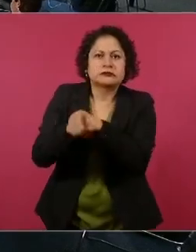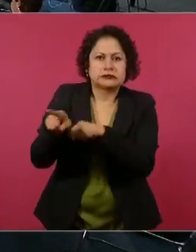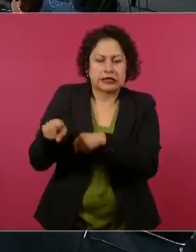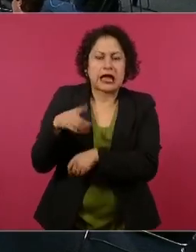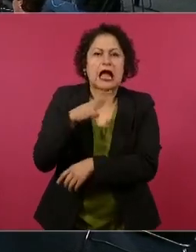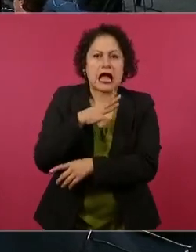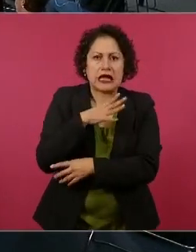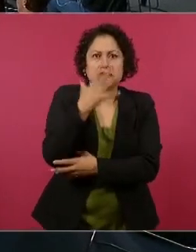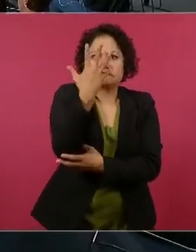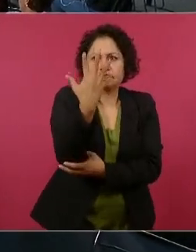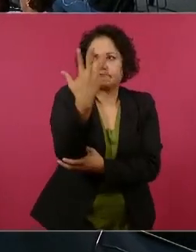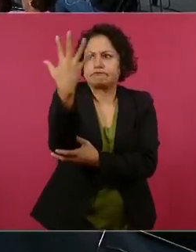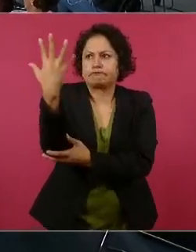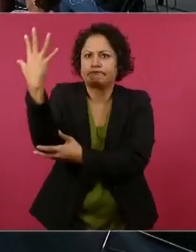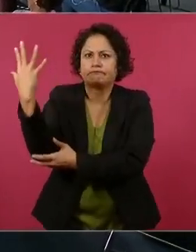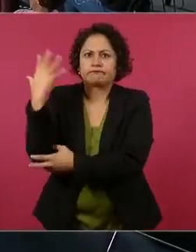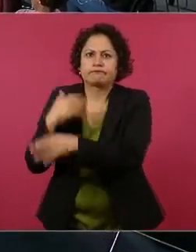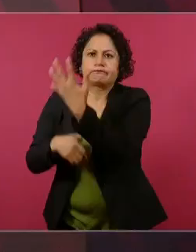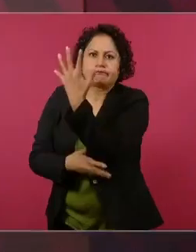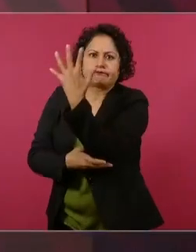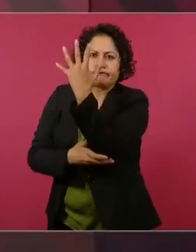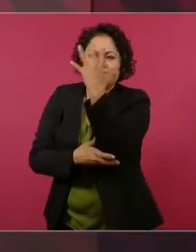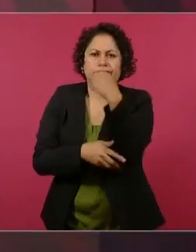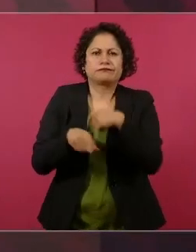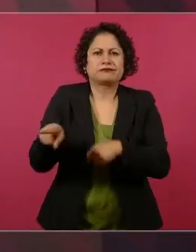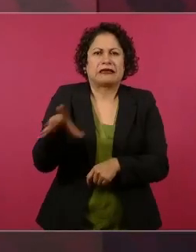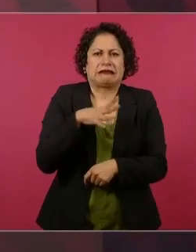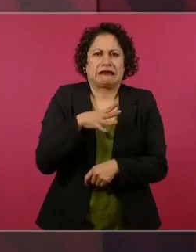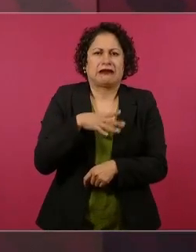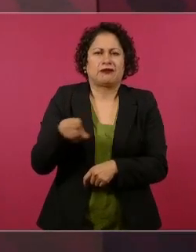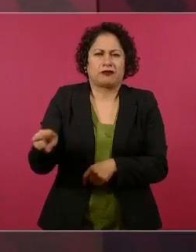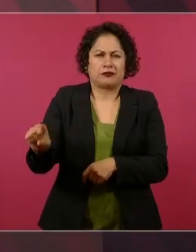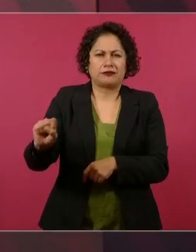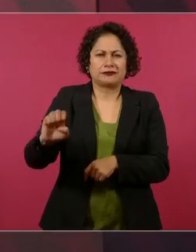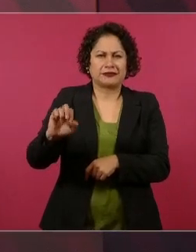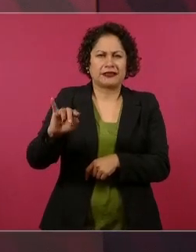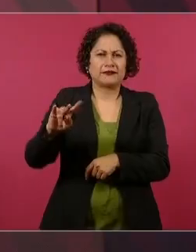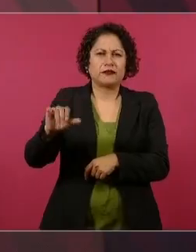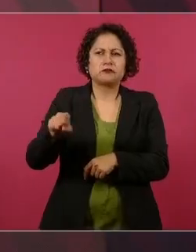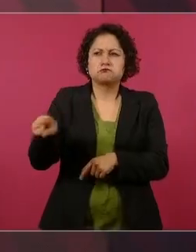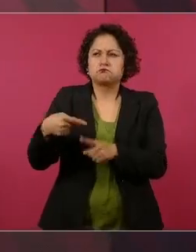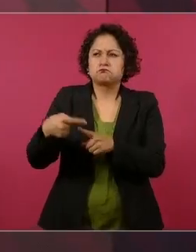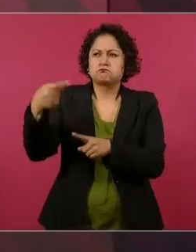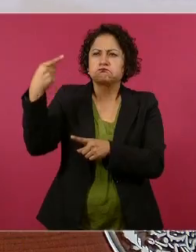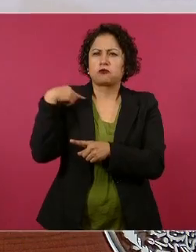de 80, de 100 años, tengo como